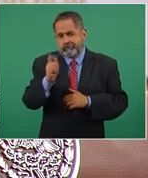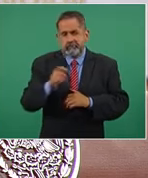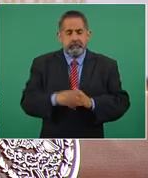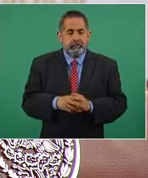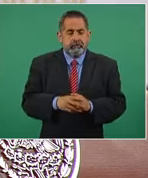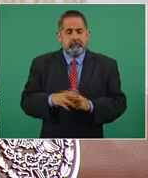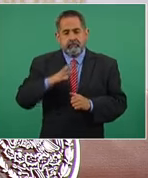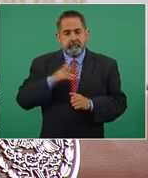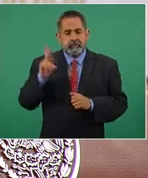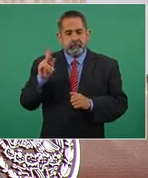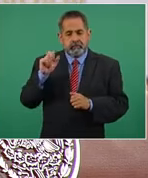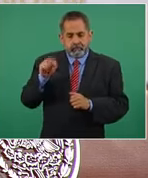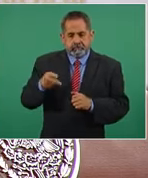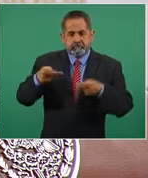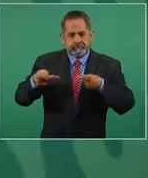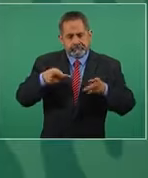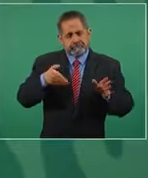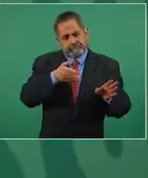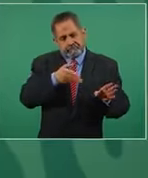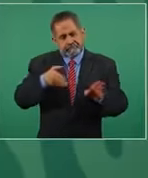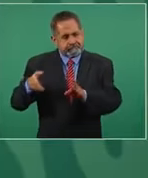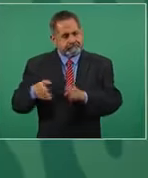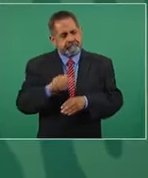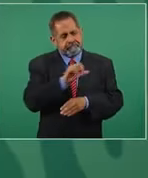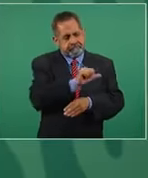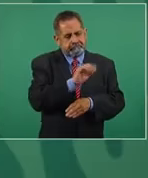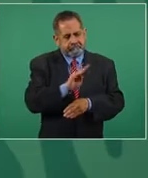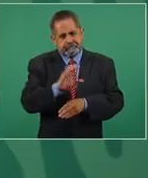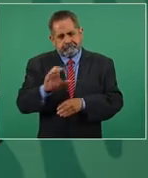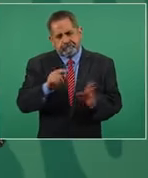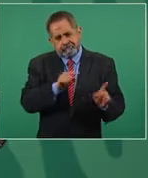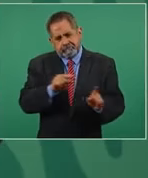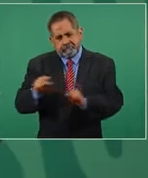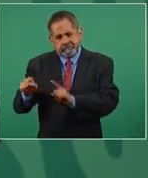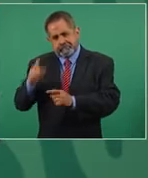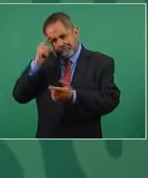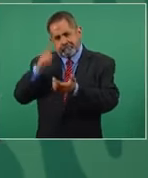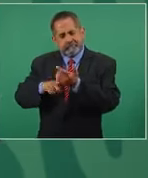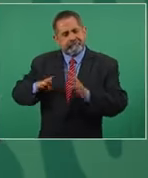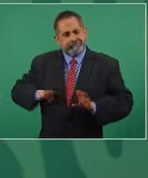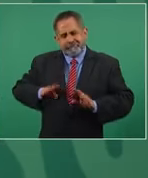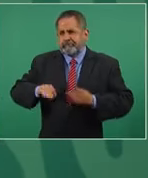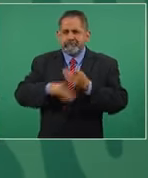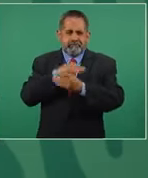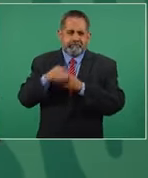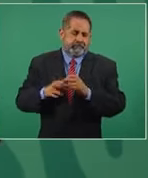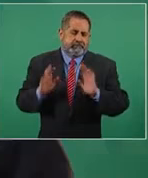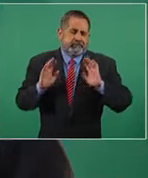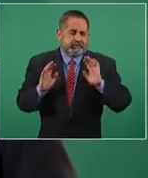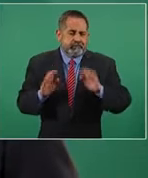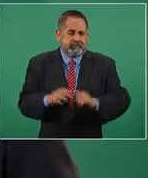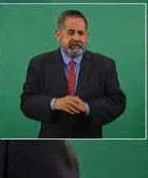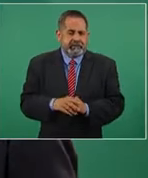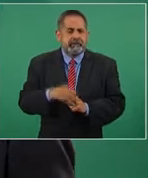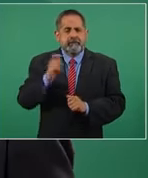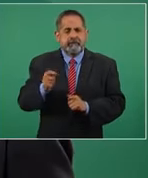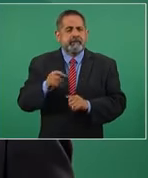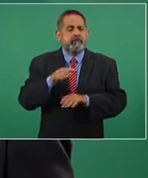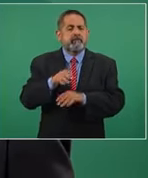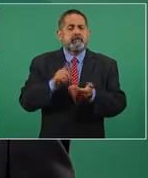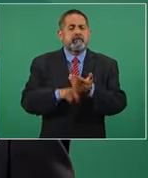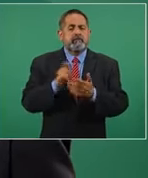que hay un plan, hay un programa, porque creo que eso nos conviene a todos, que tiene que